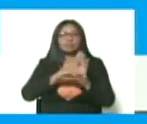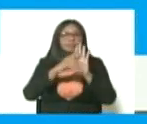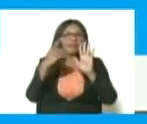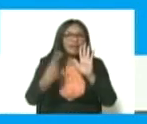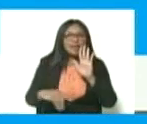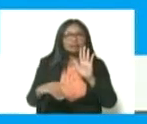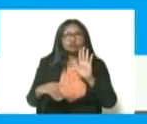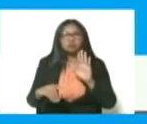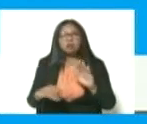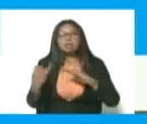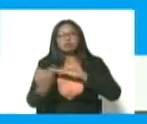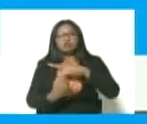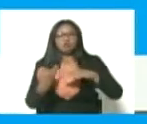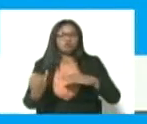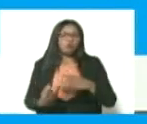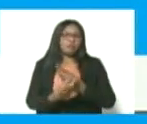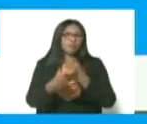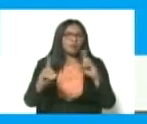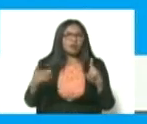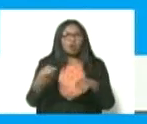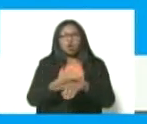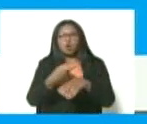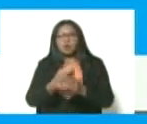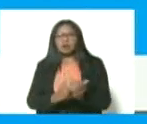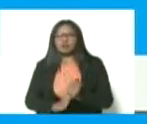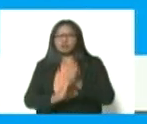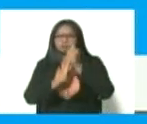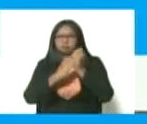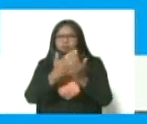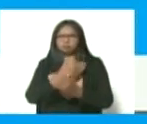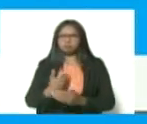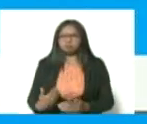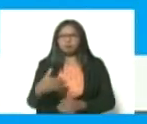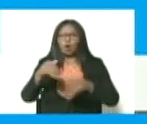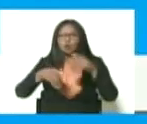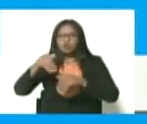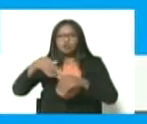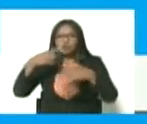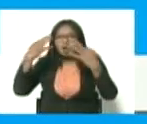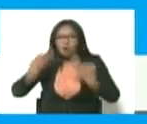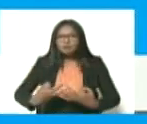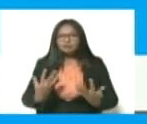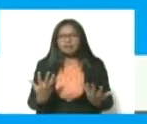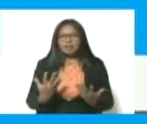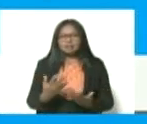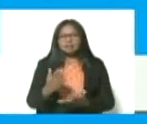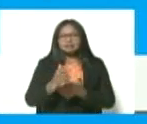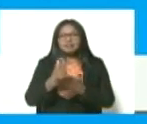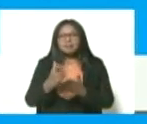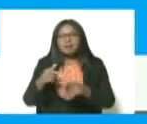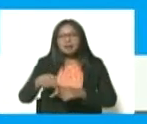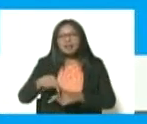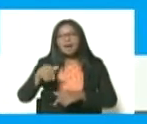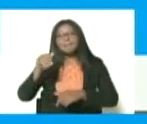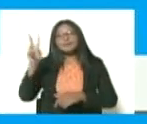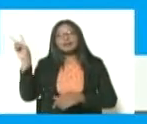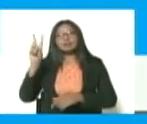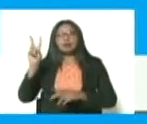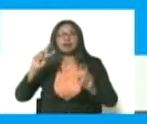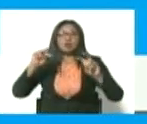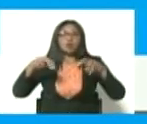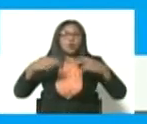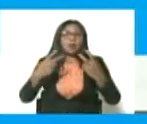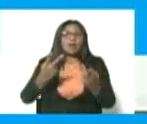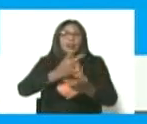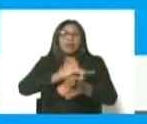las instituciones democráticas, el gobierno legítimo, constitucional. Aquí en Venezuela iremos a elecciones y se renovarán los